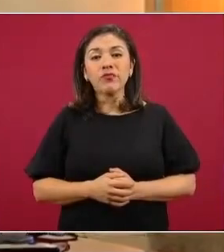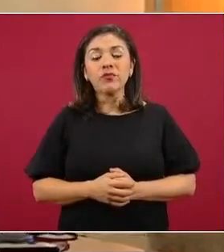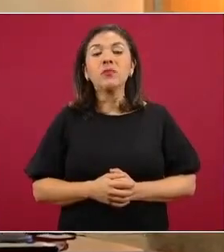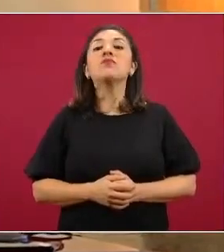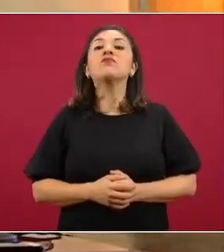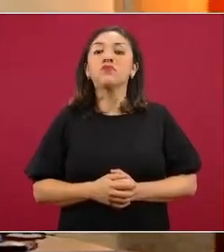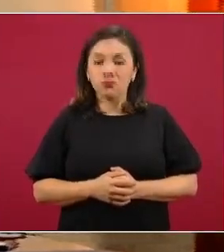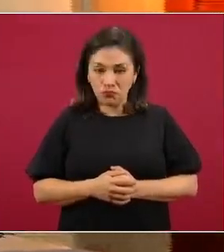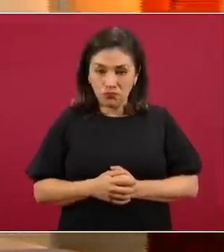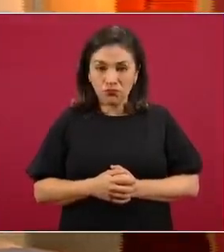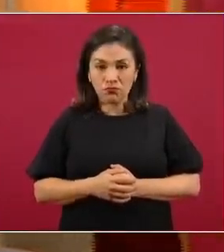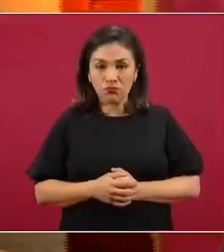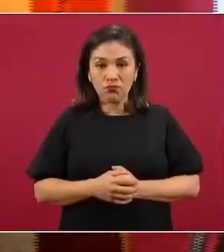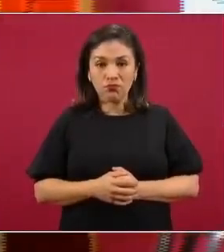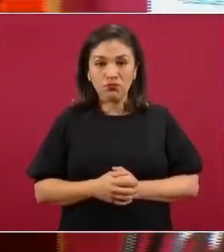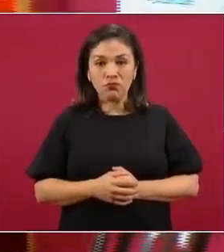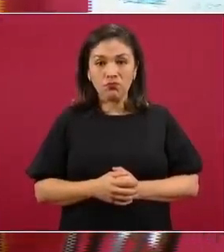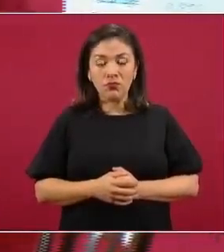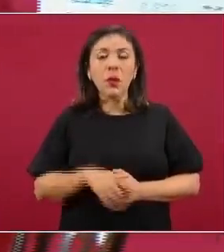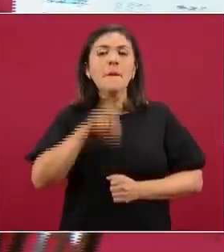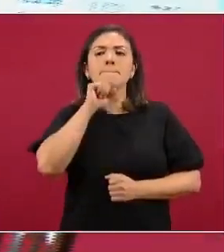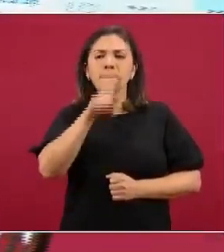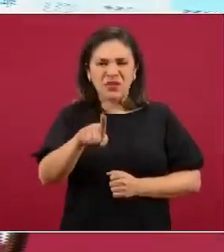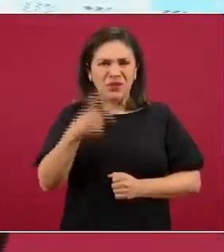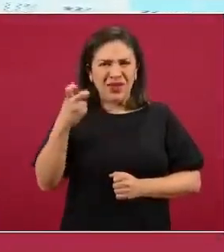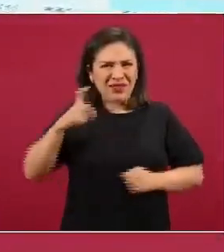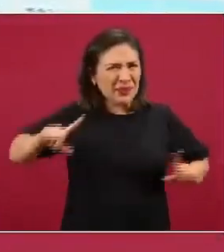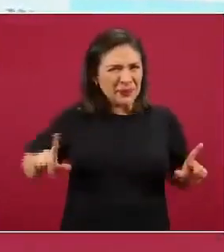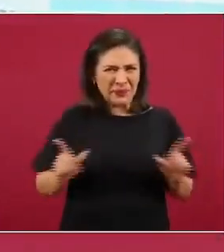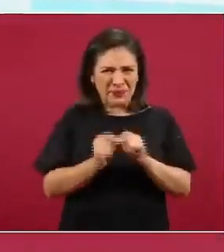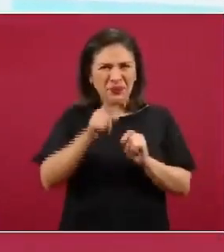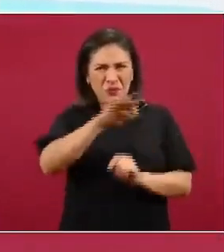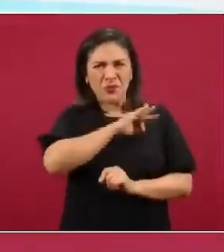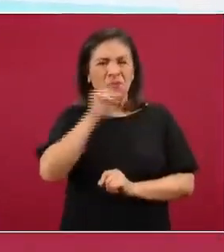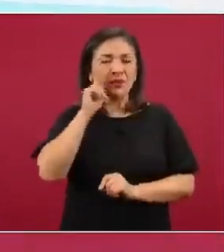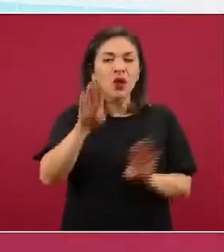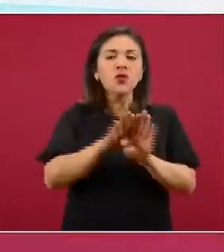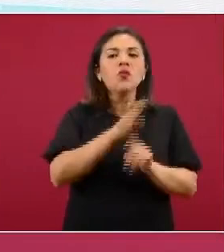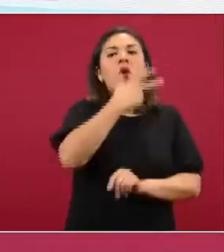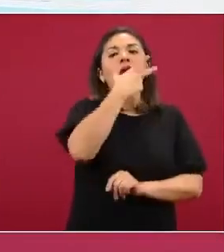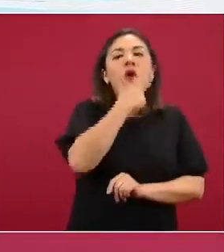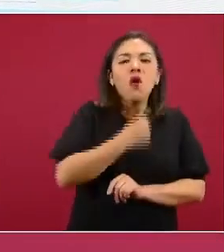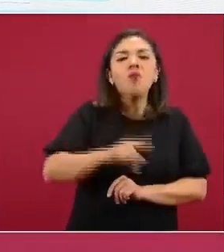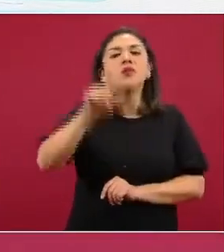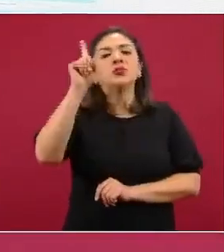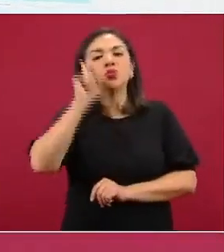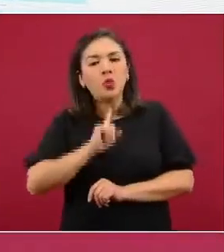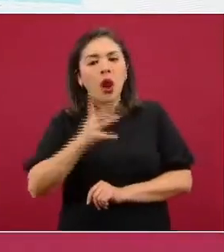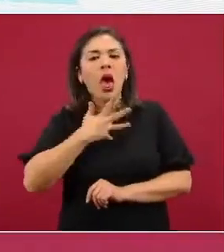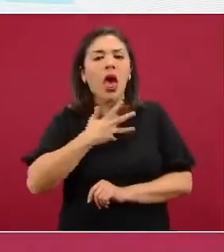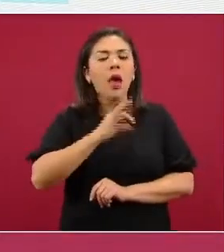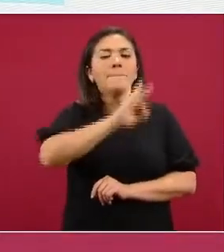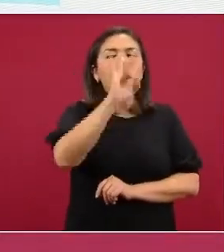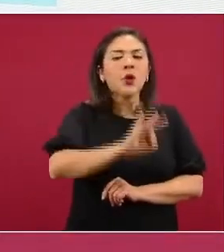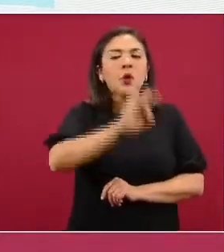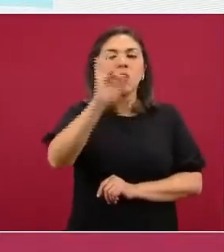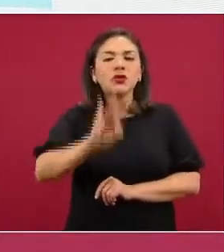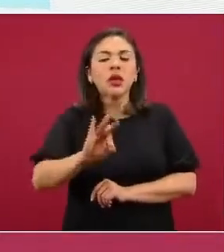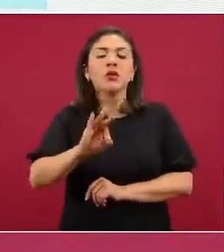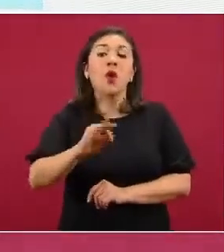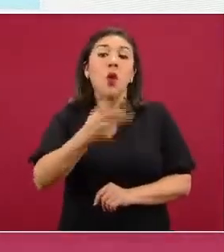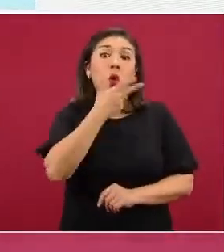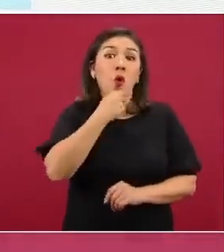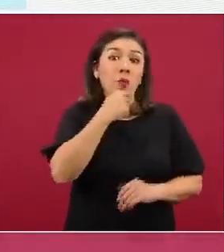Y también este resumen lo podemos ver tanto en hombres y mujeres, donde hay un porcentaje de exceso mayor en